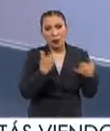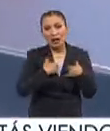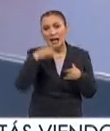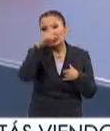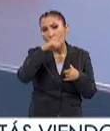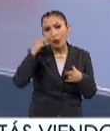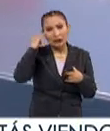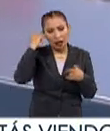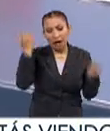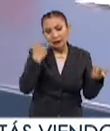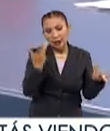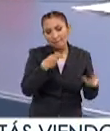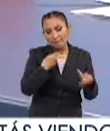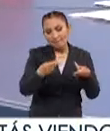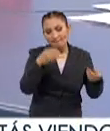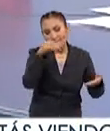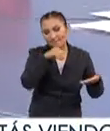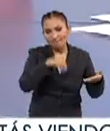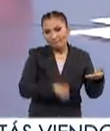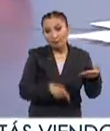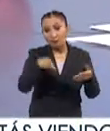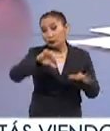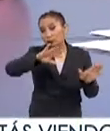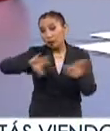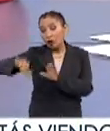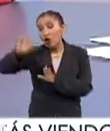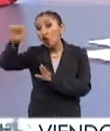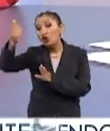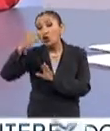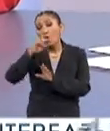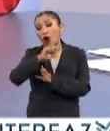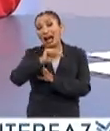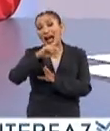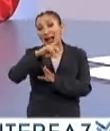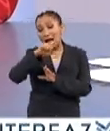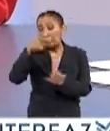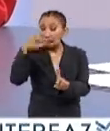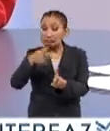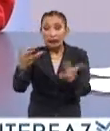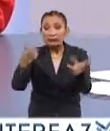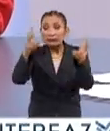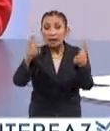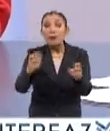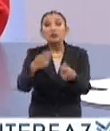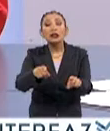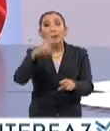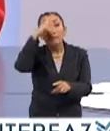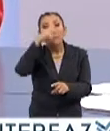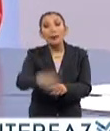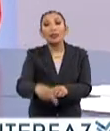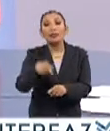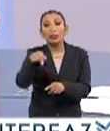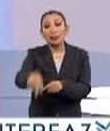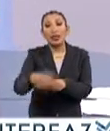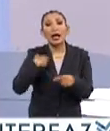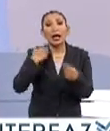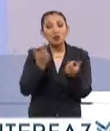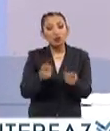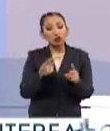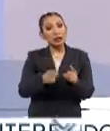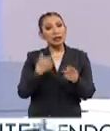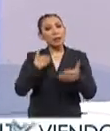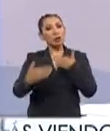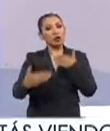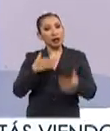lenguas indígenas están explorando. Y otro canal que se va a dedicar también exclusivamente a la música mexicana de concierto